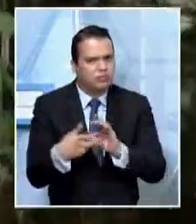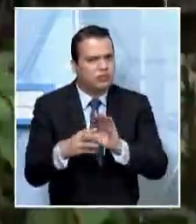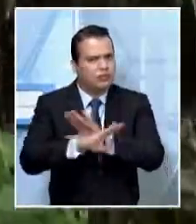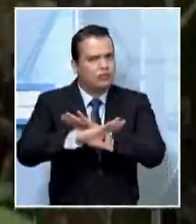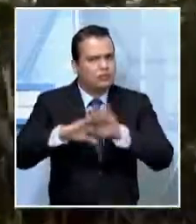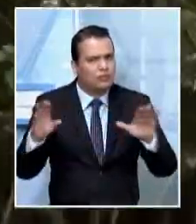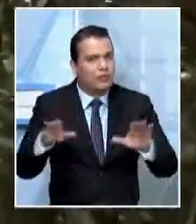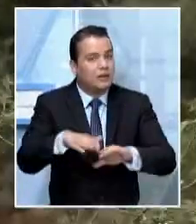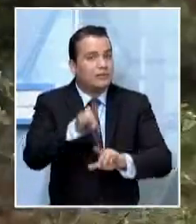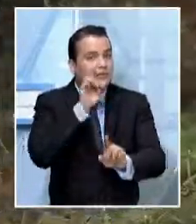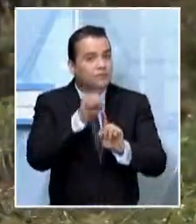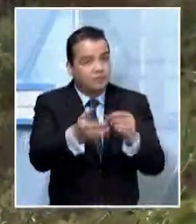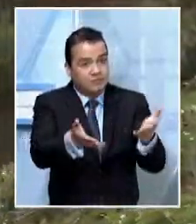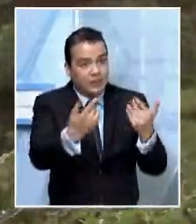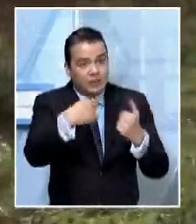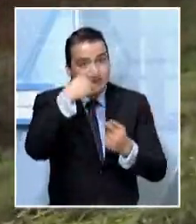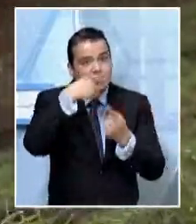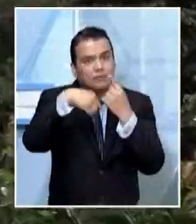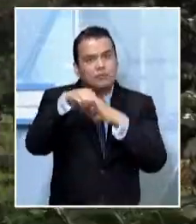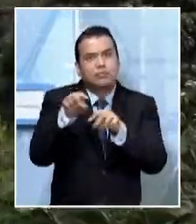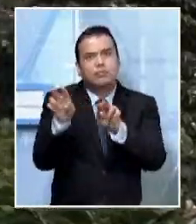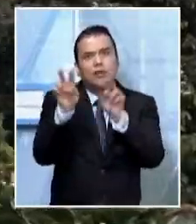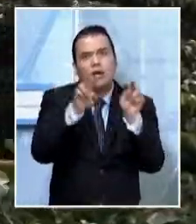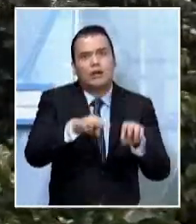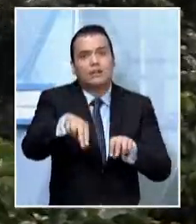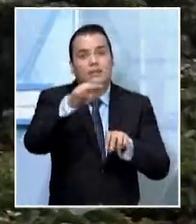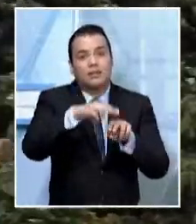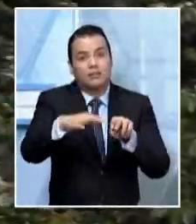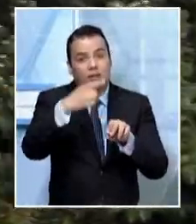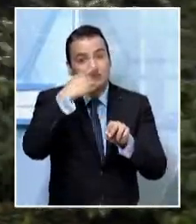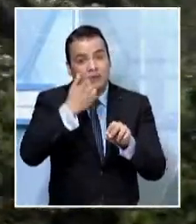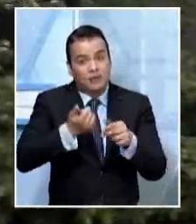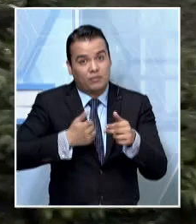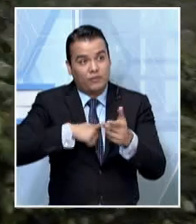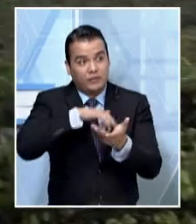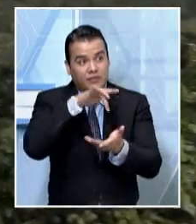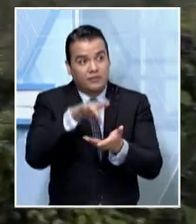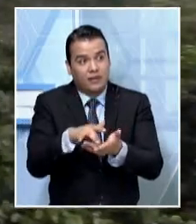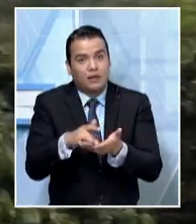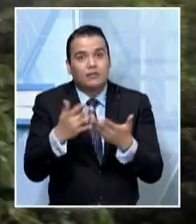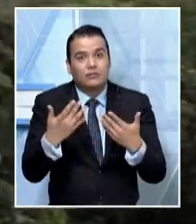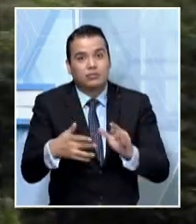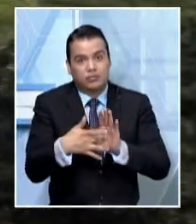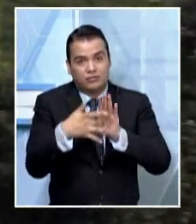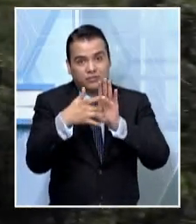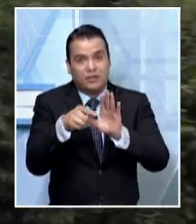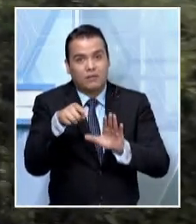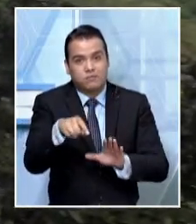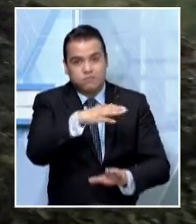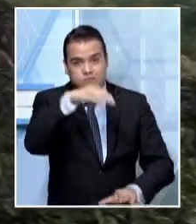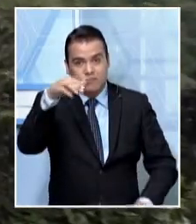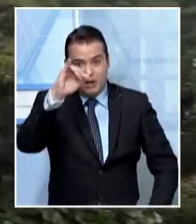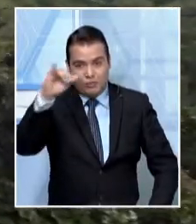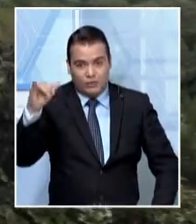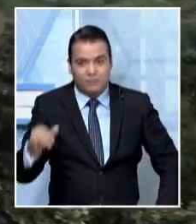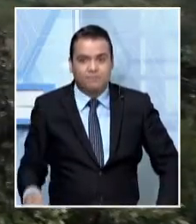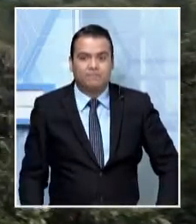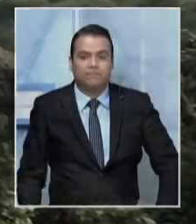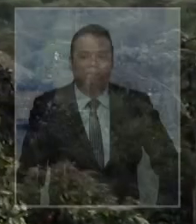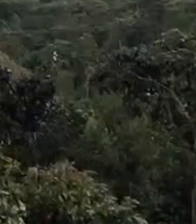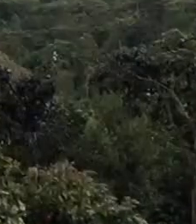y potenciar el turismo ecológico. Así que no se quede sin conocer las maravillas que se esconden en medio de las montañas de Puente Vélez.